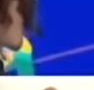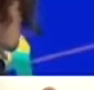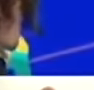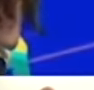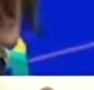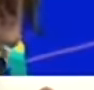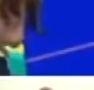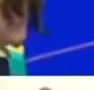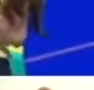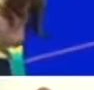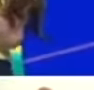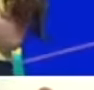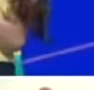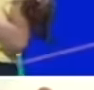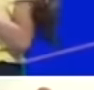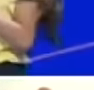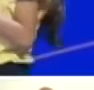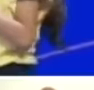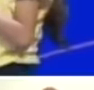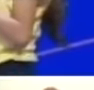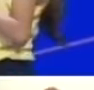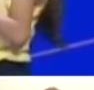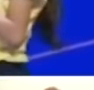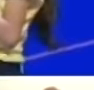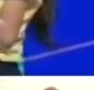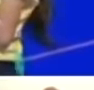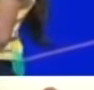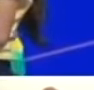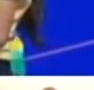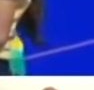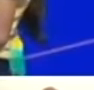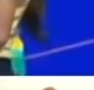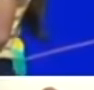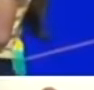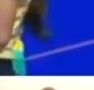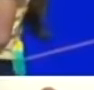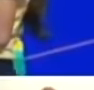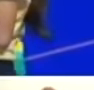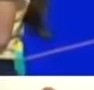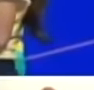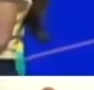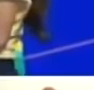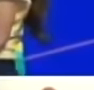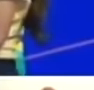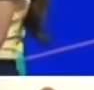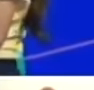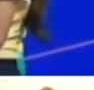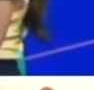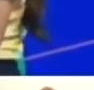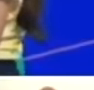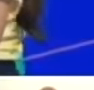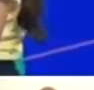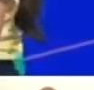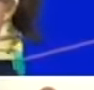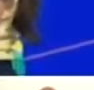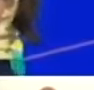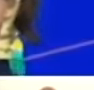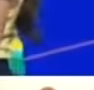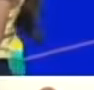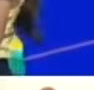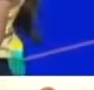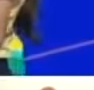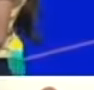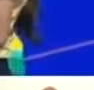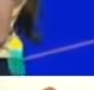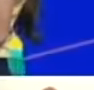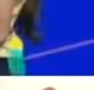una historia. Cuéntame, cuéntame. En el 2012... A un año de que se fuera mi presidente